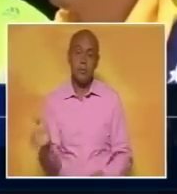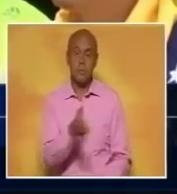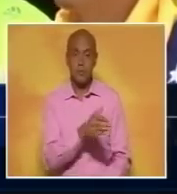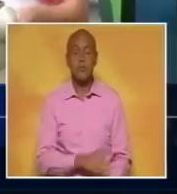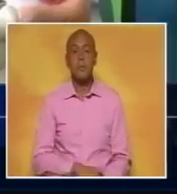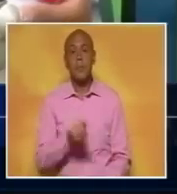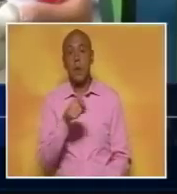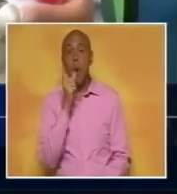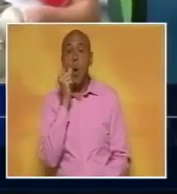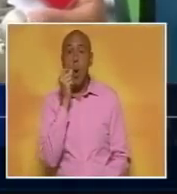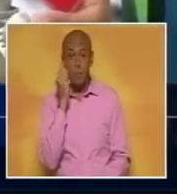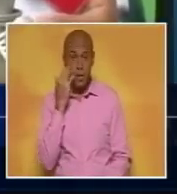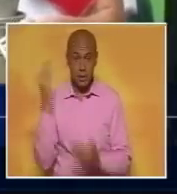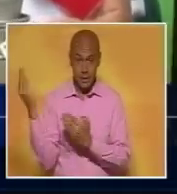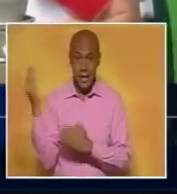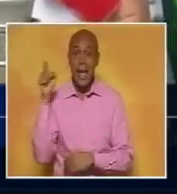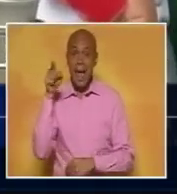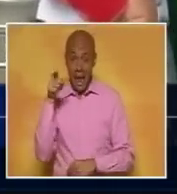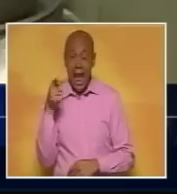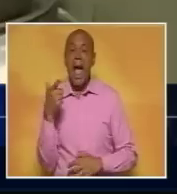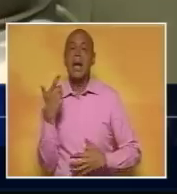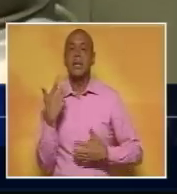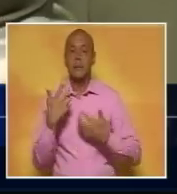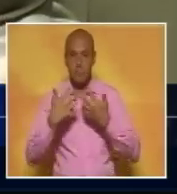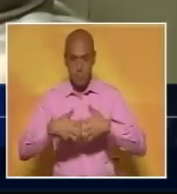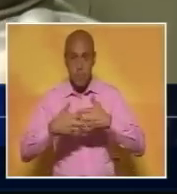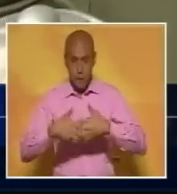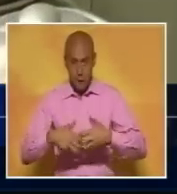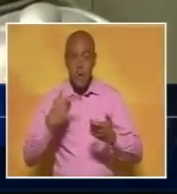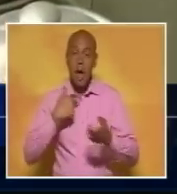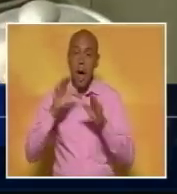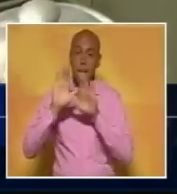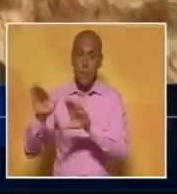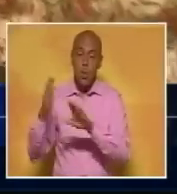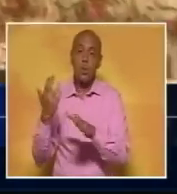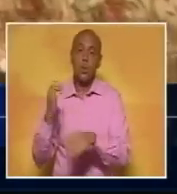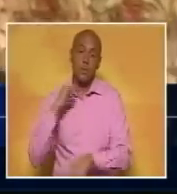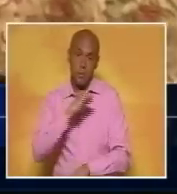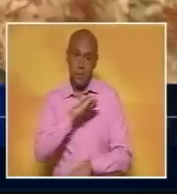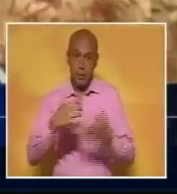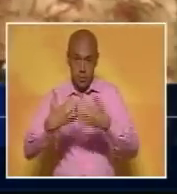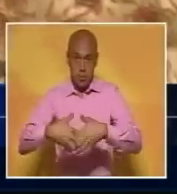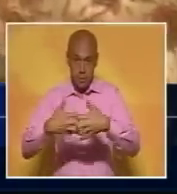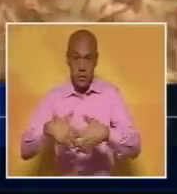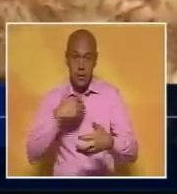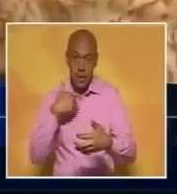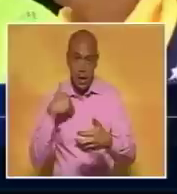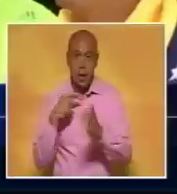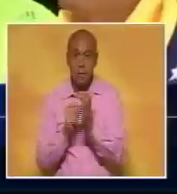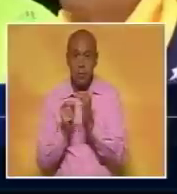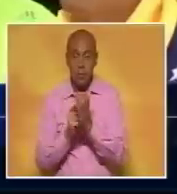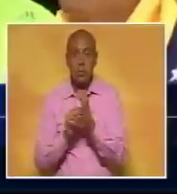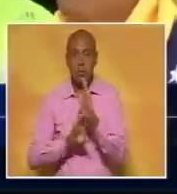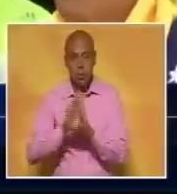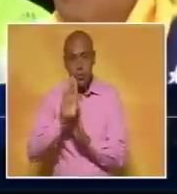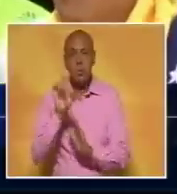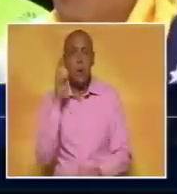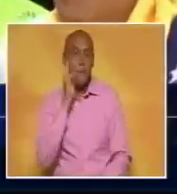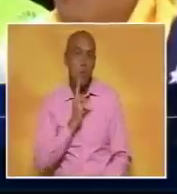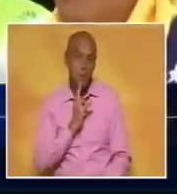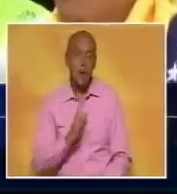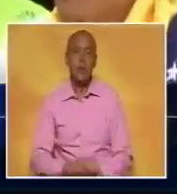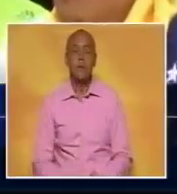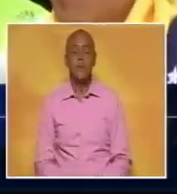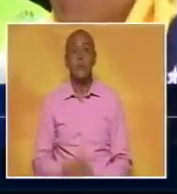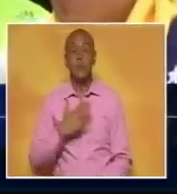de la empresa, aseveró que respaldando esta iniciativa busca promover el desarrollo productivo de la región. Hemos tomado de